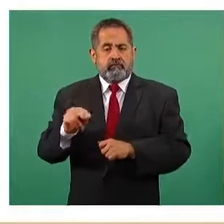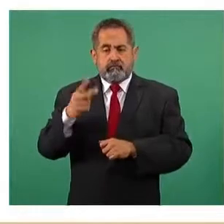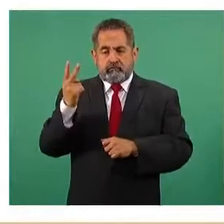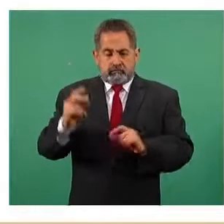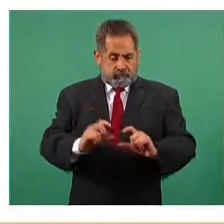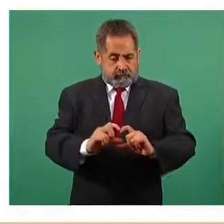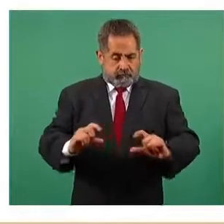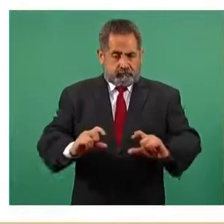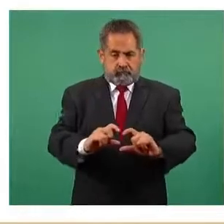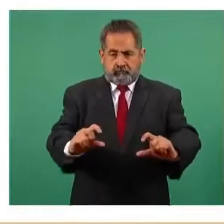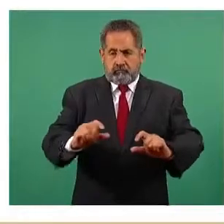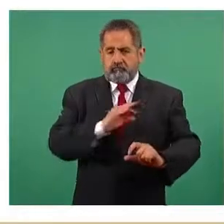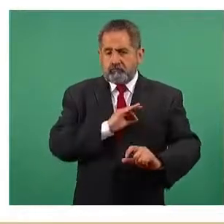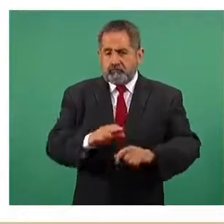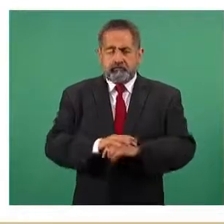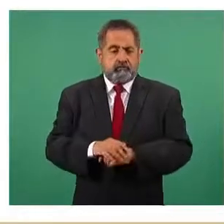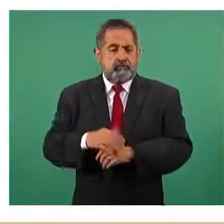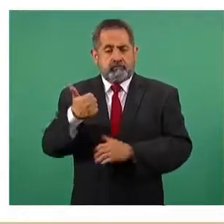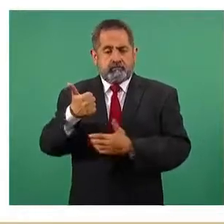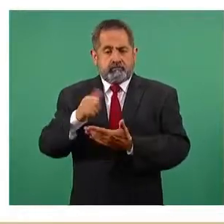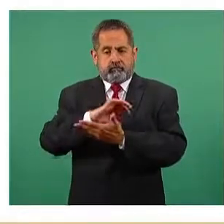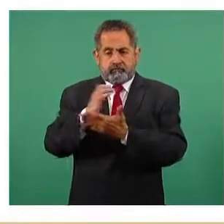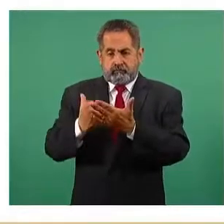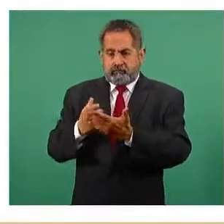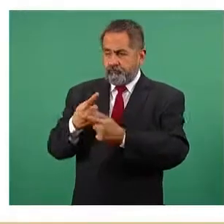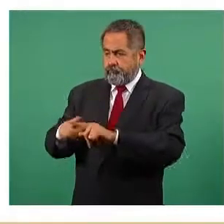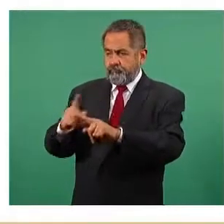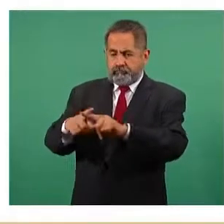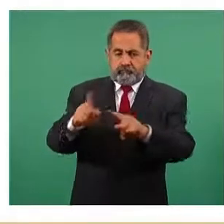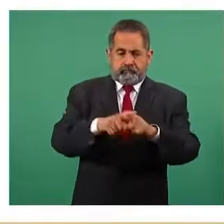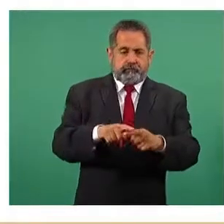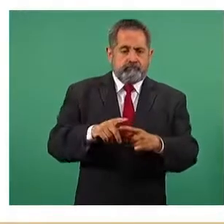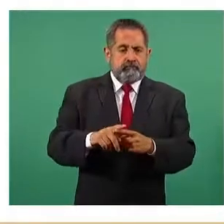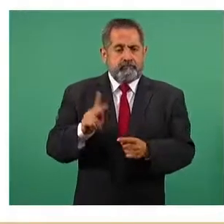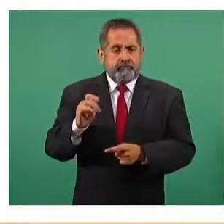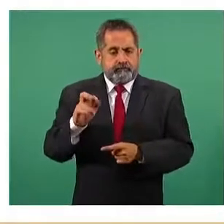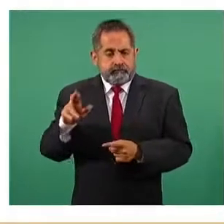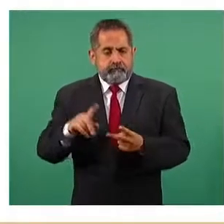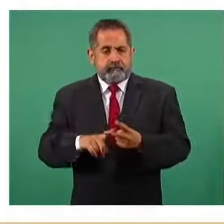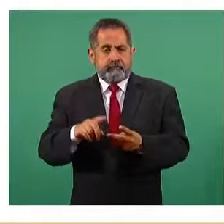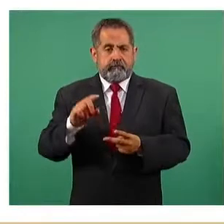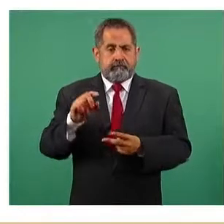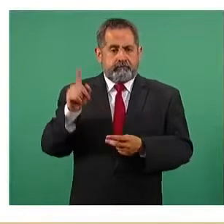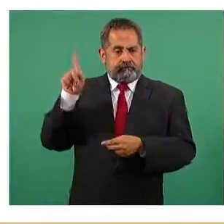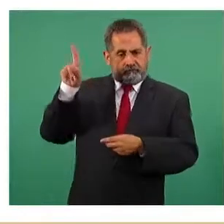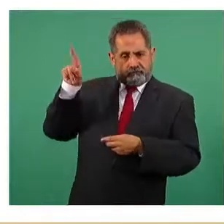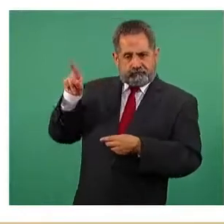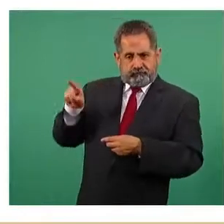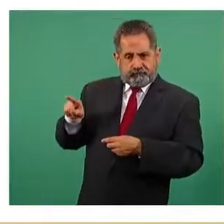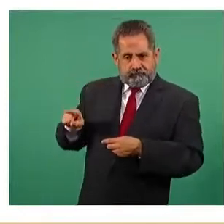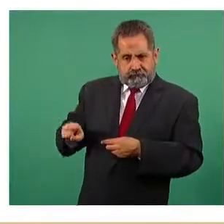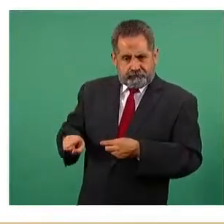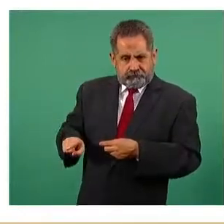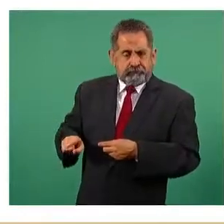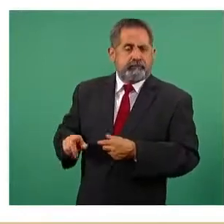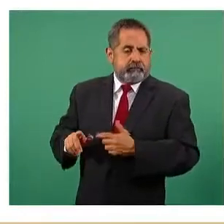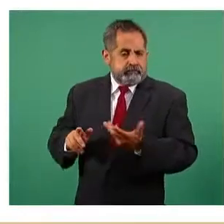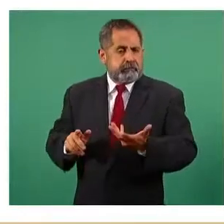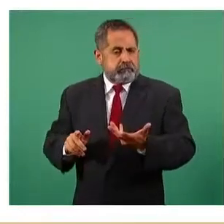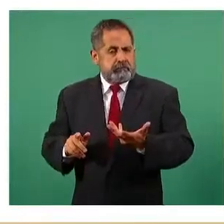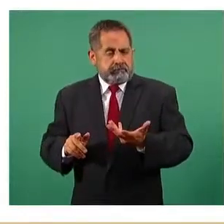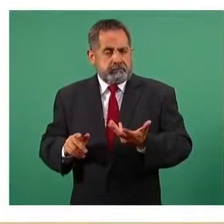12.446.782 vacunas de 6 contratos distintos de Pfizer, de Sinovac, de COVAX, que llegarán